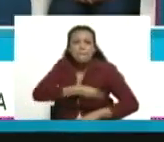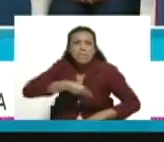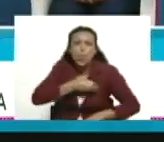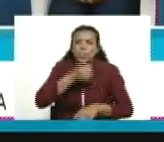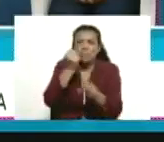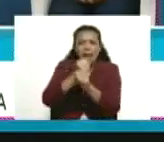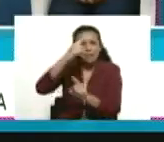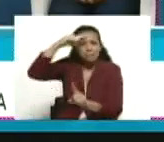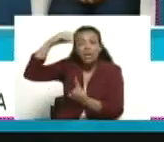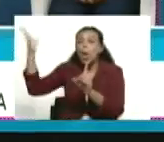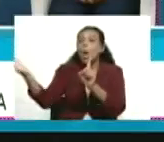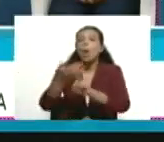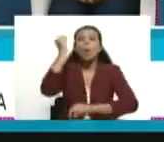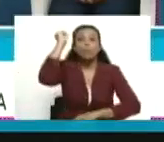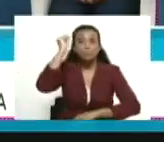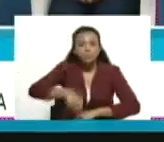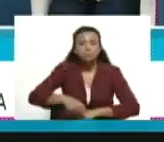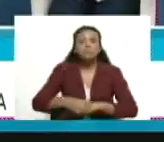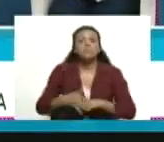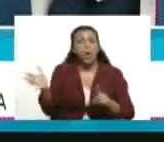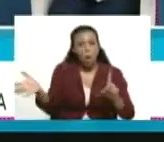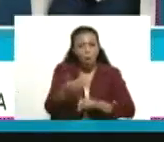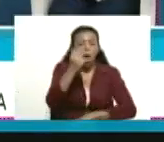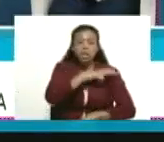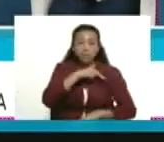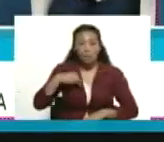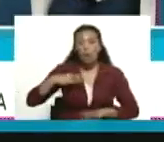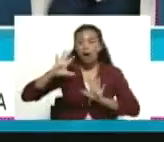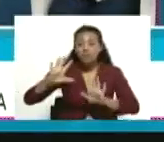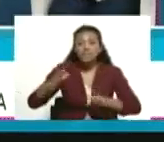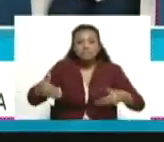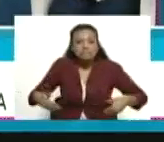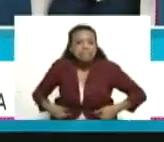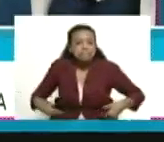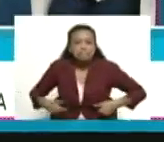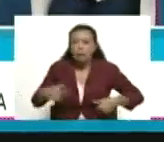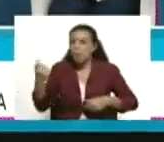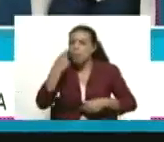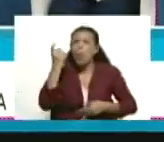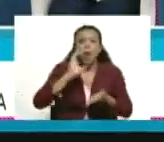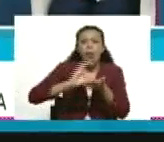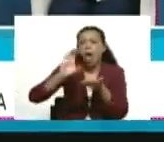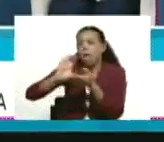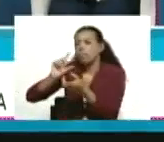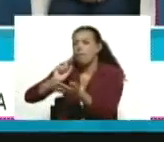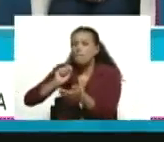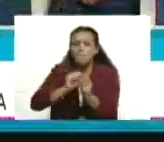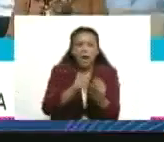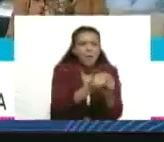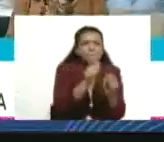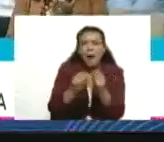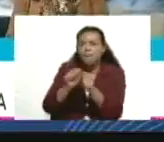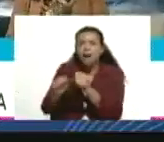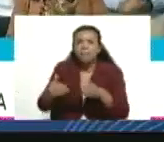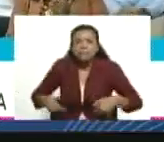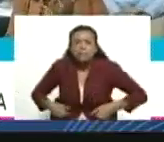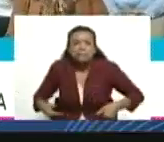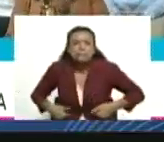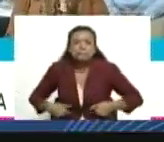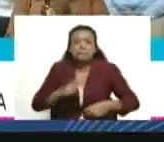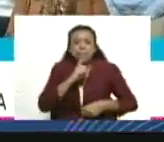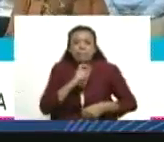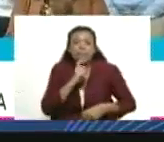tarea, lo logra. Y así estamos nosotros, pariendo resultados. ¿Ah? Pero